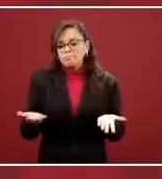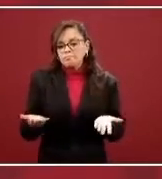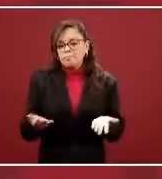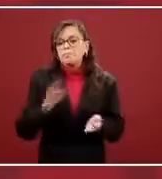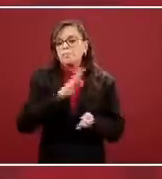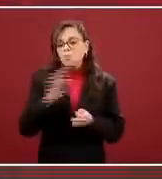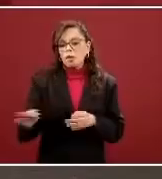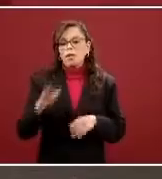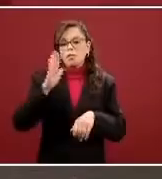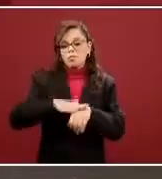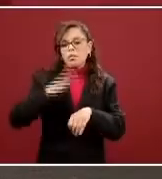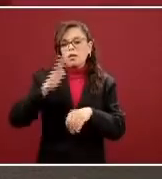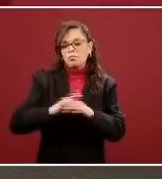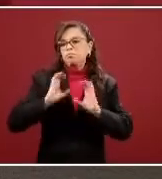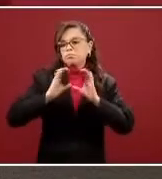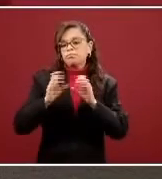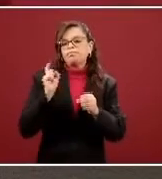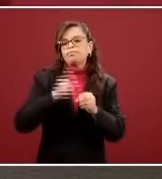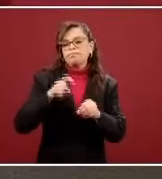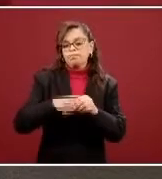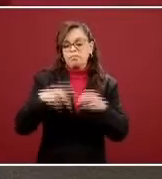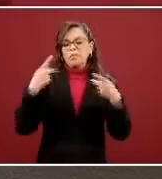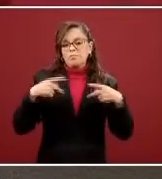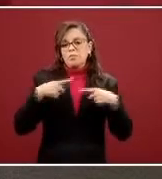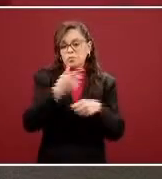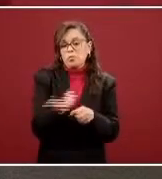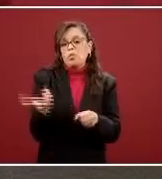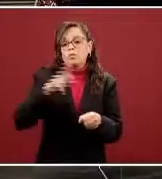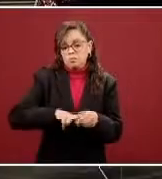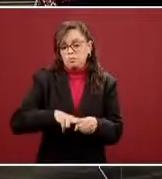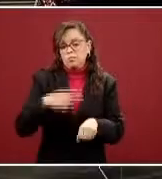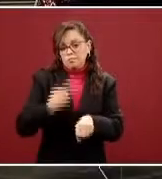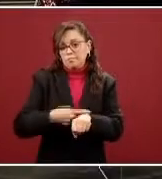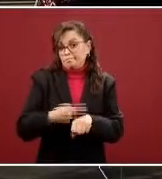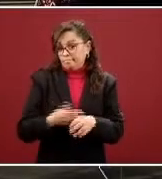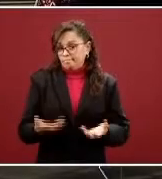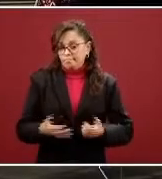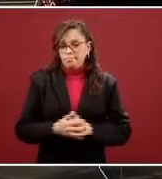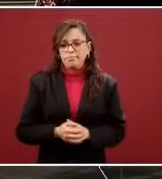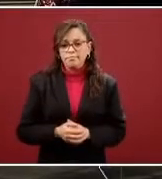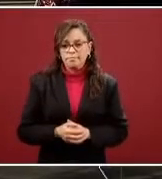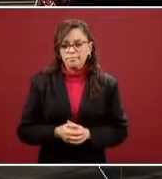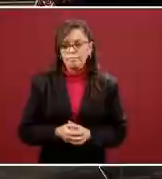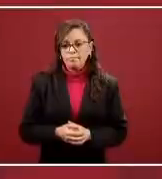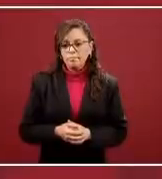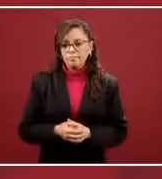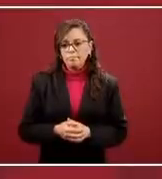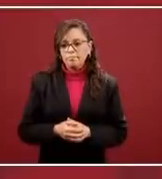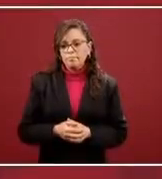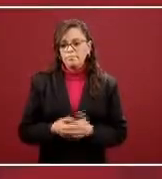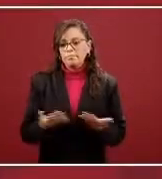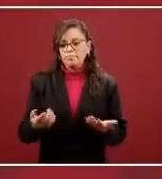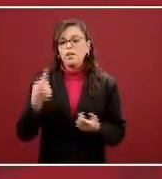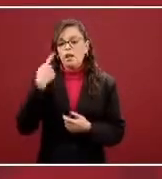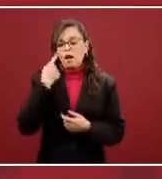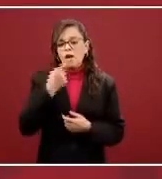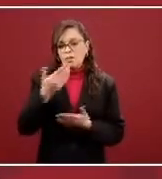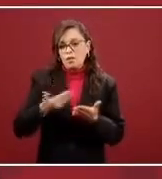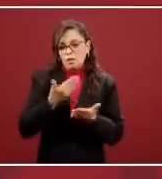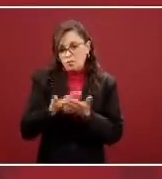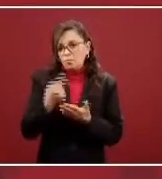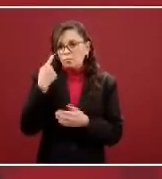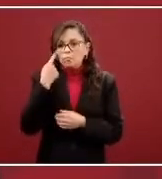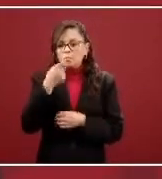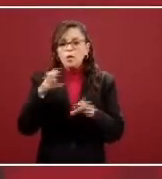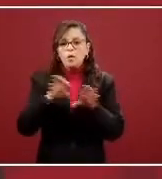ingresando más pacientes a hospitalización. Justo ahora, y eso es lo que presentaremos en breve, estamos definiendo cómo cada estado